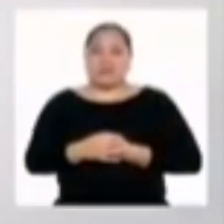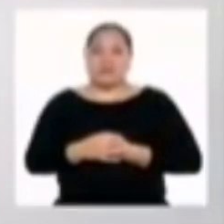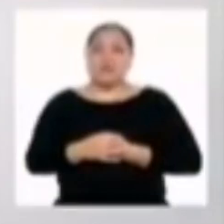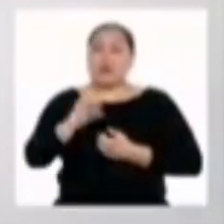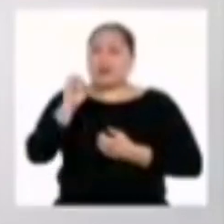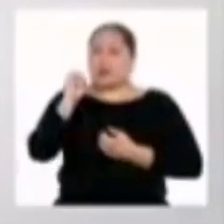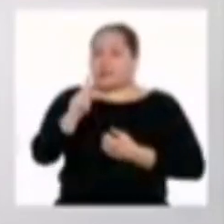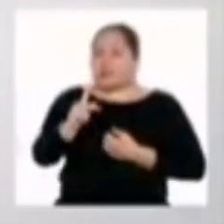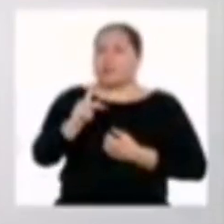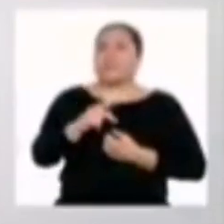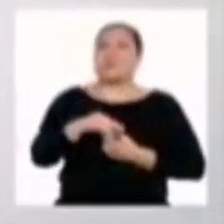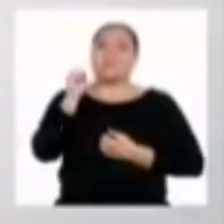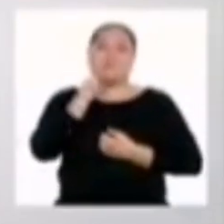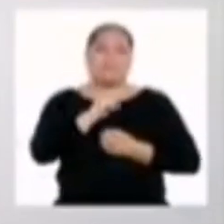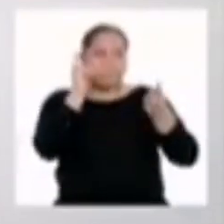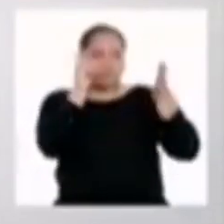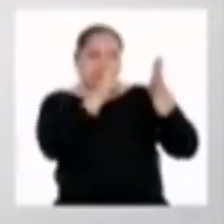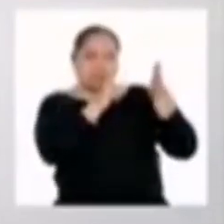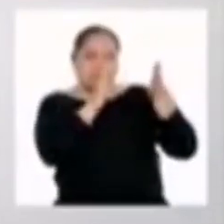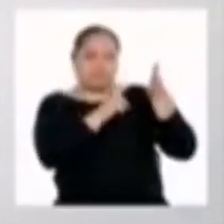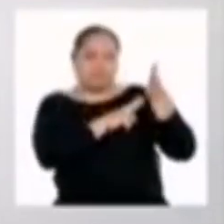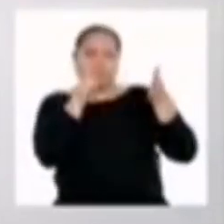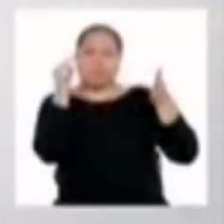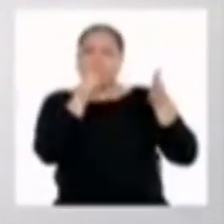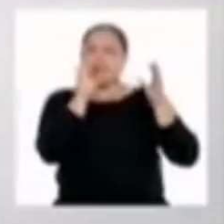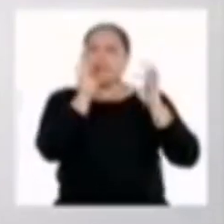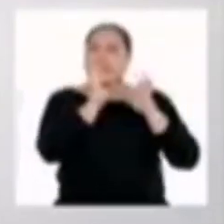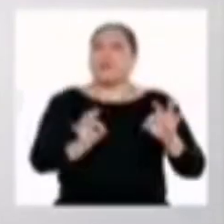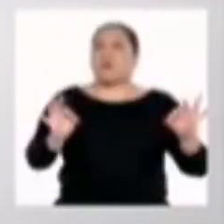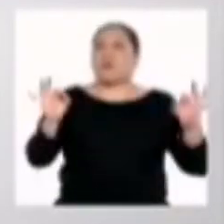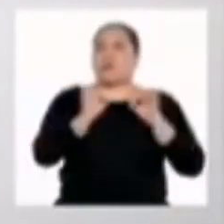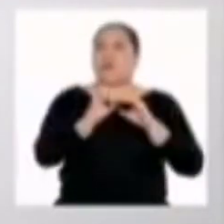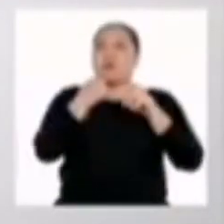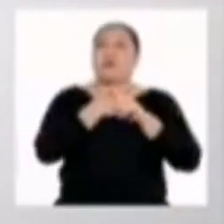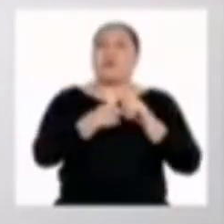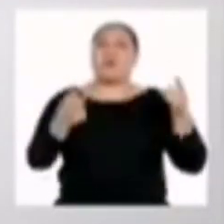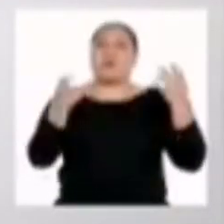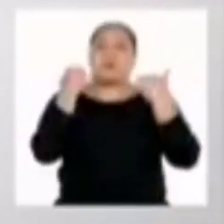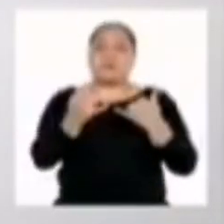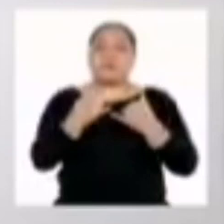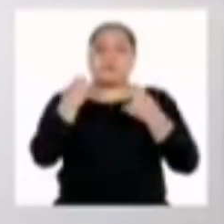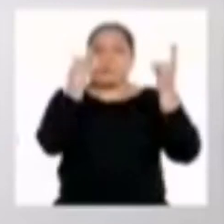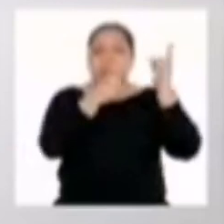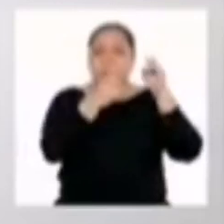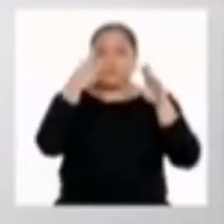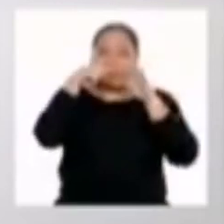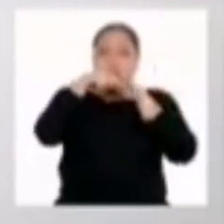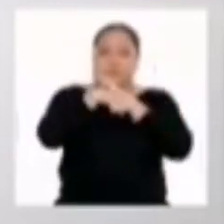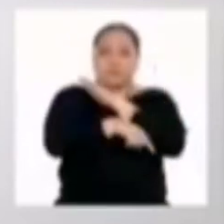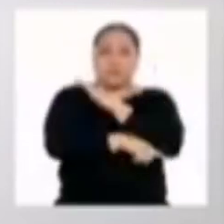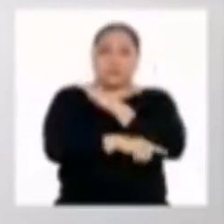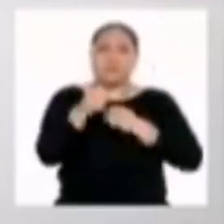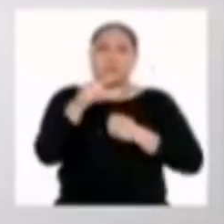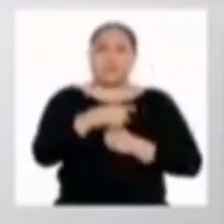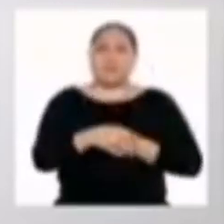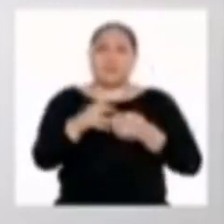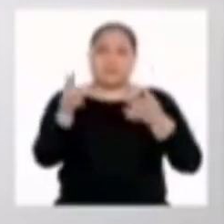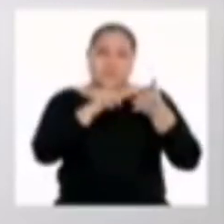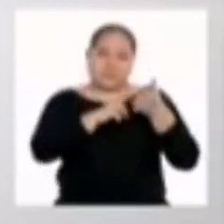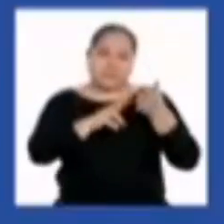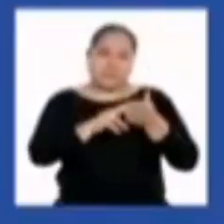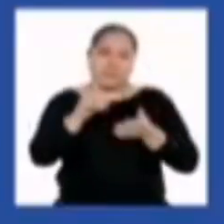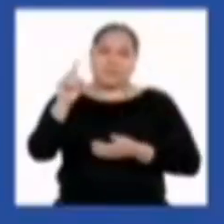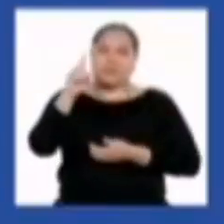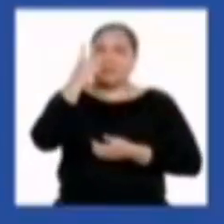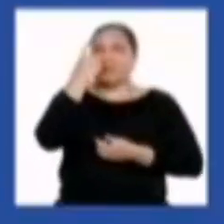Muy bien, la primera impresión siempre es importante, pero ahora veamos a profundidad. Leamos el